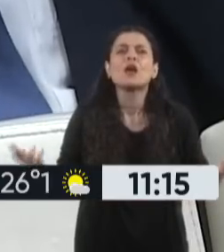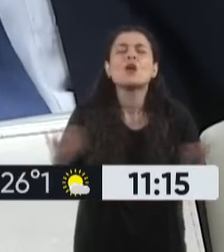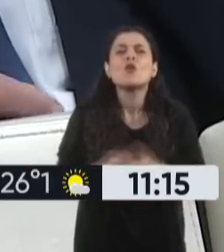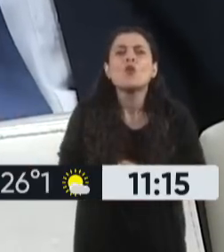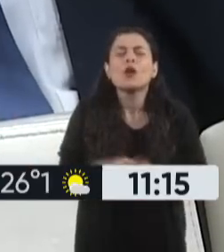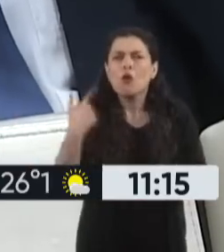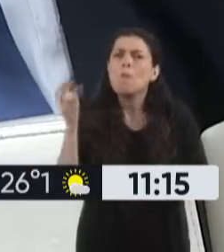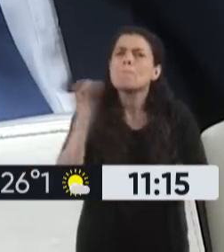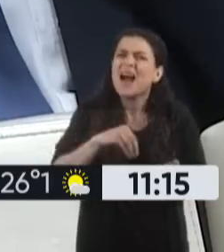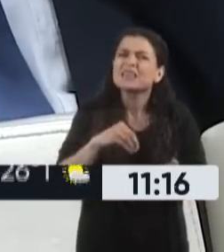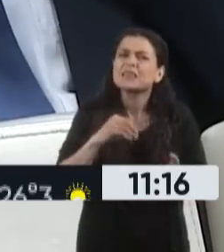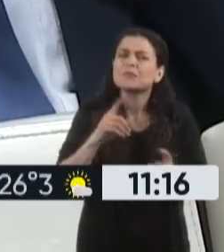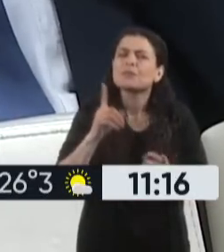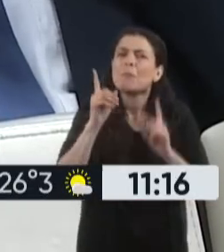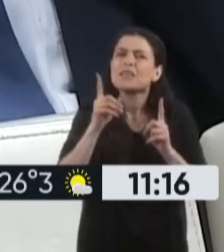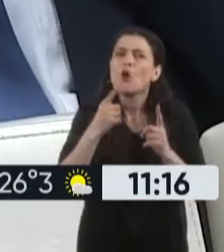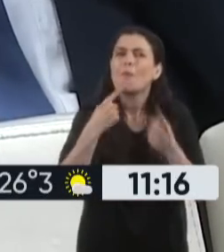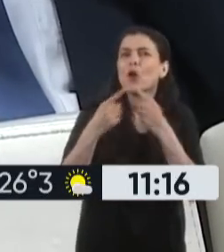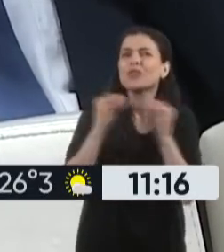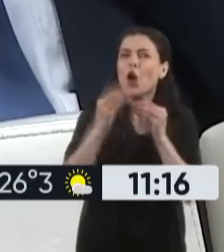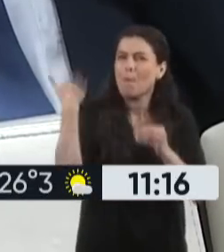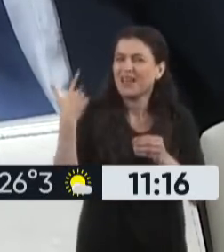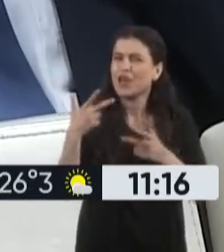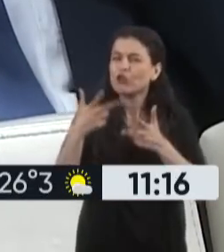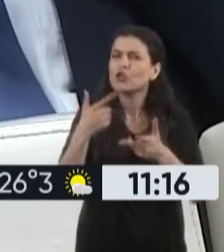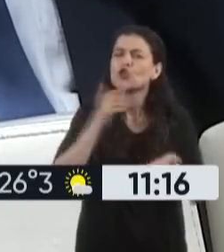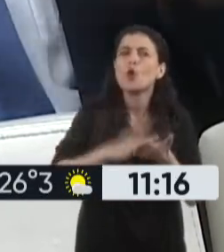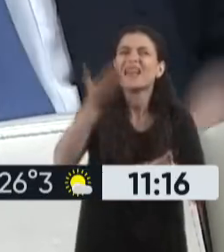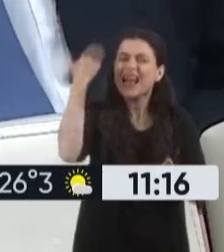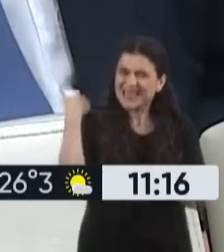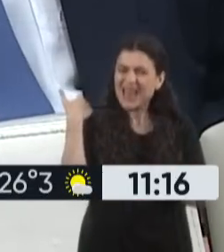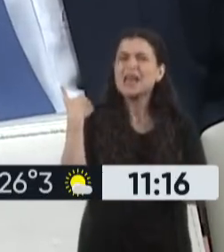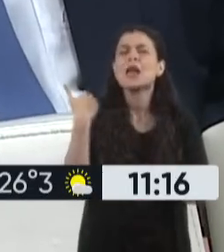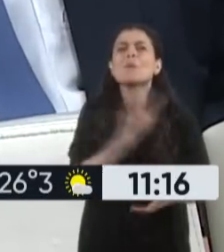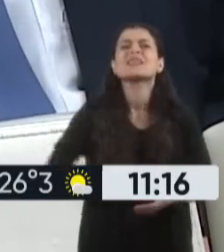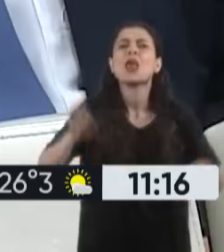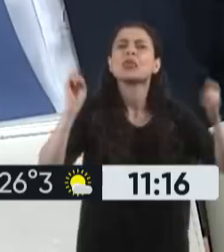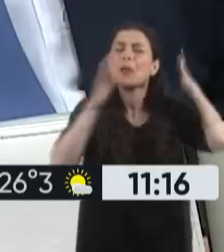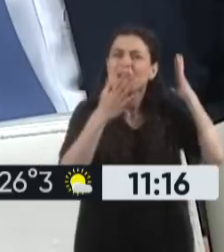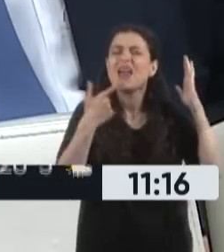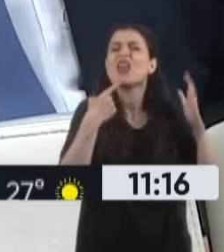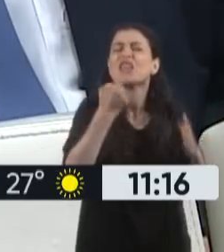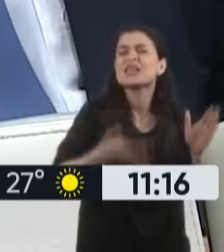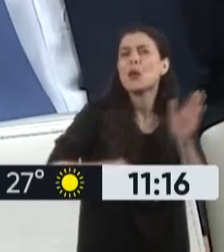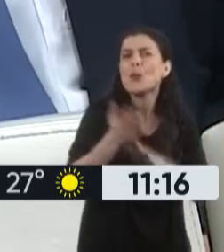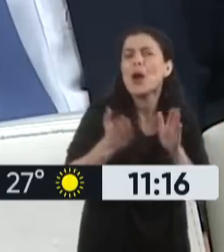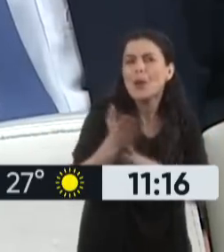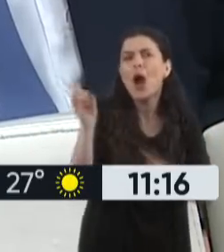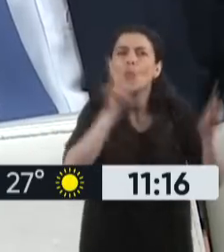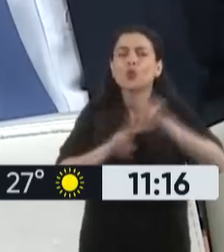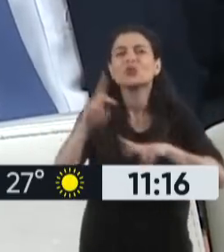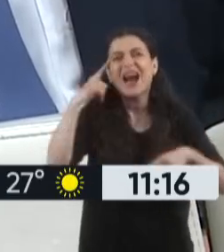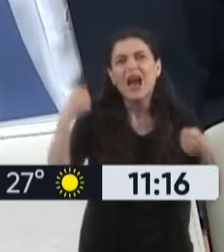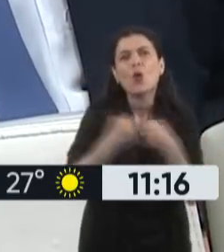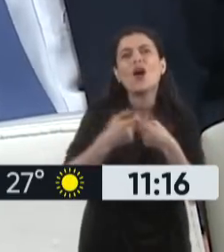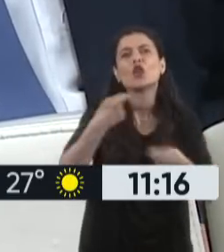Bueno, sumándome un poquito a algunas de las preguntas que ya se hicieron al respecto del anuncio, adelanto del presidente de la intención del Tratado de Libre Comercio